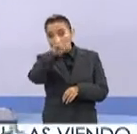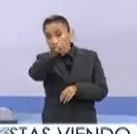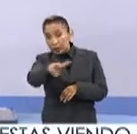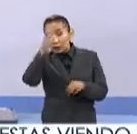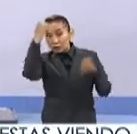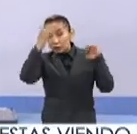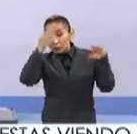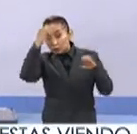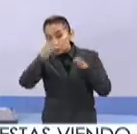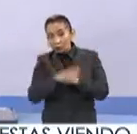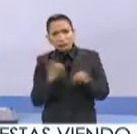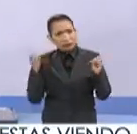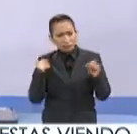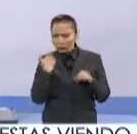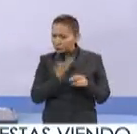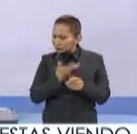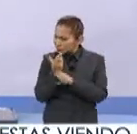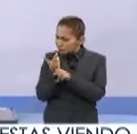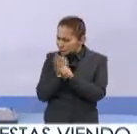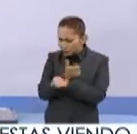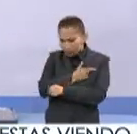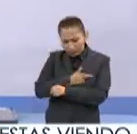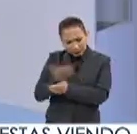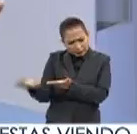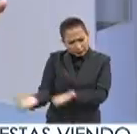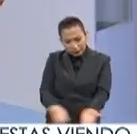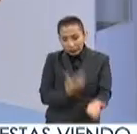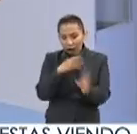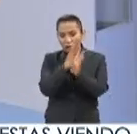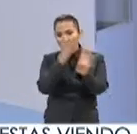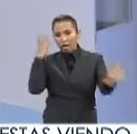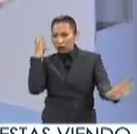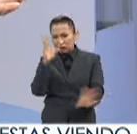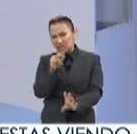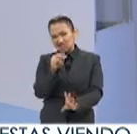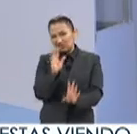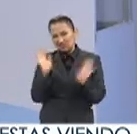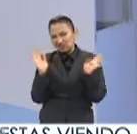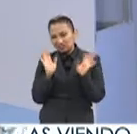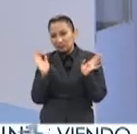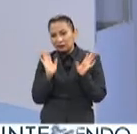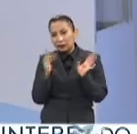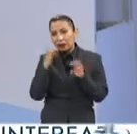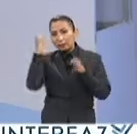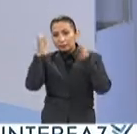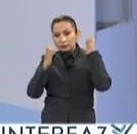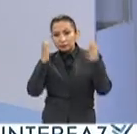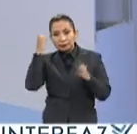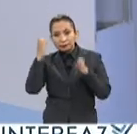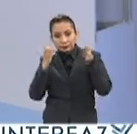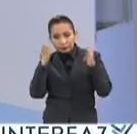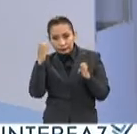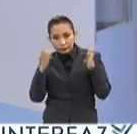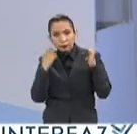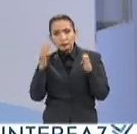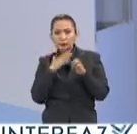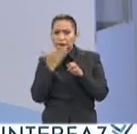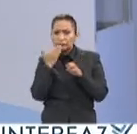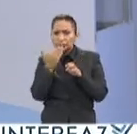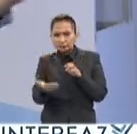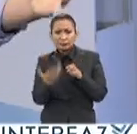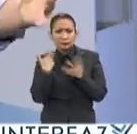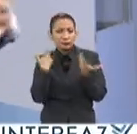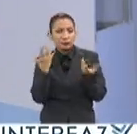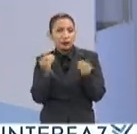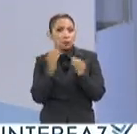esta exposición. Para conocer. Todos cordialmente invitados para que no hagan filas. No, es una exposición muy amigable, o